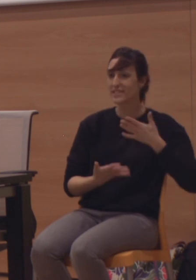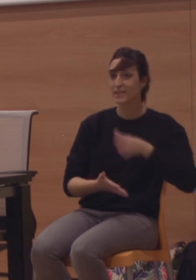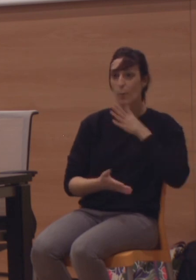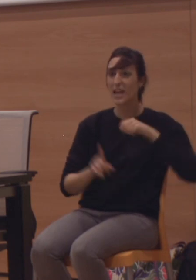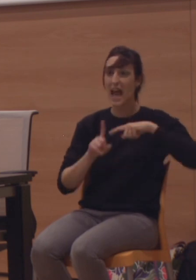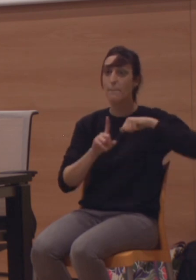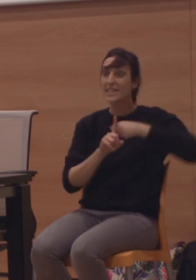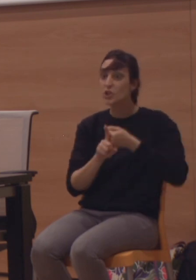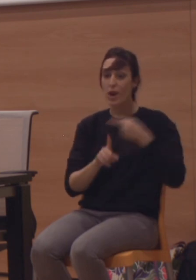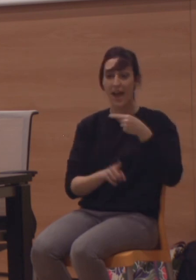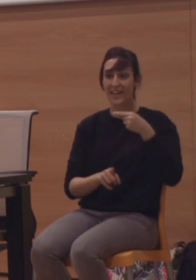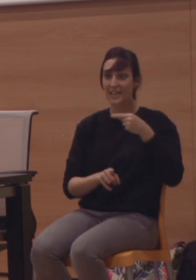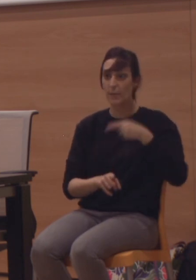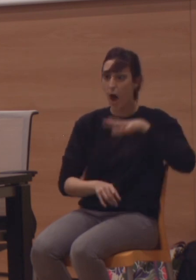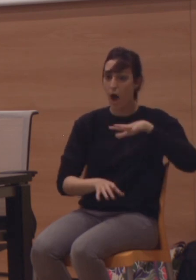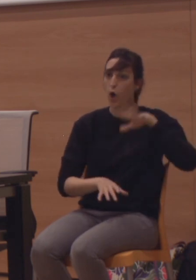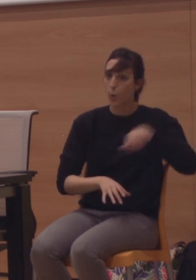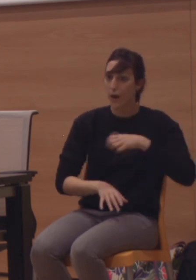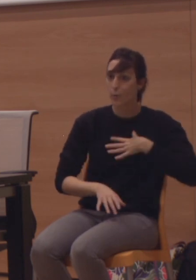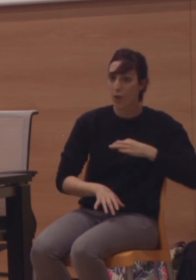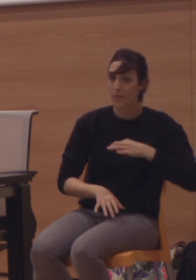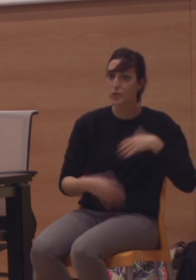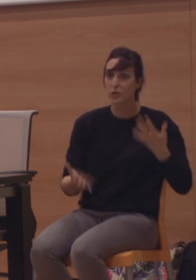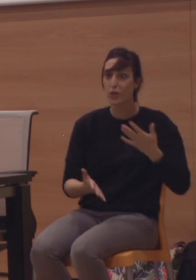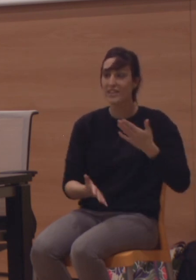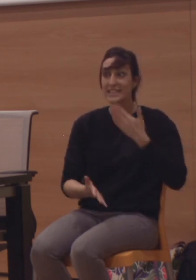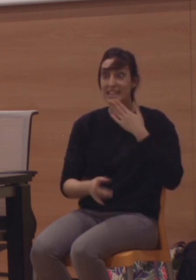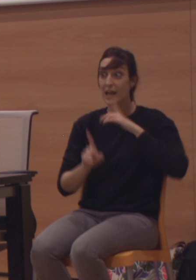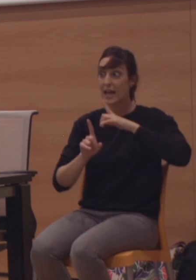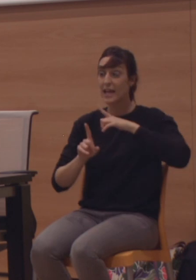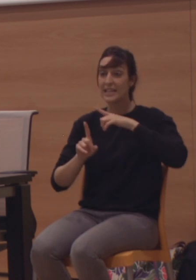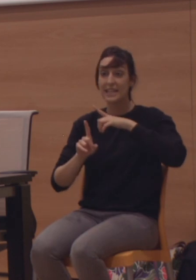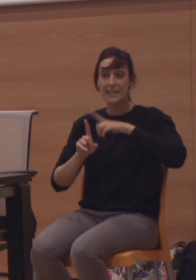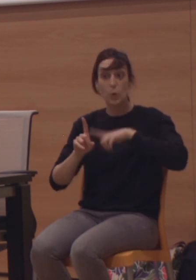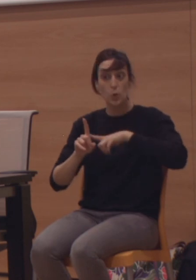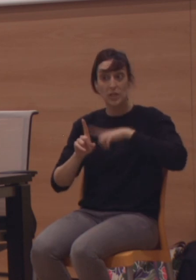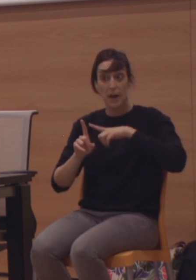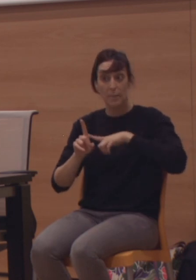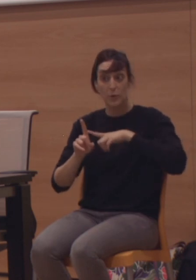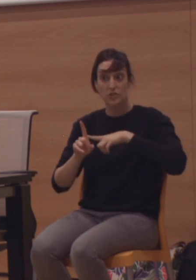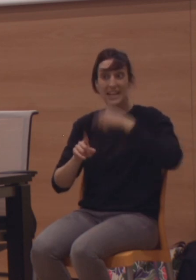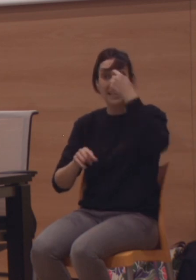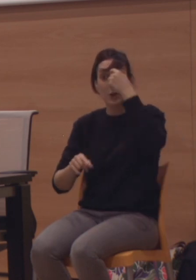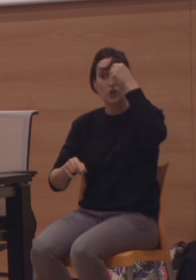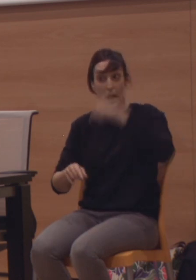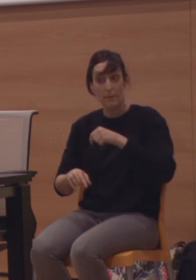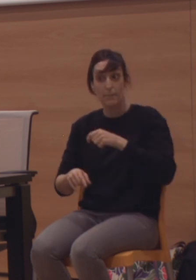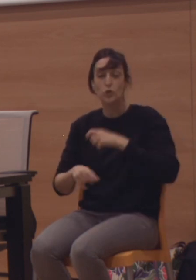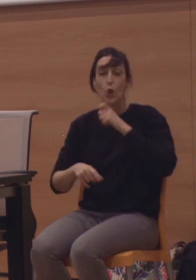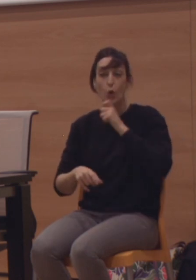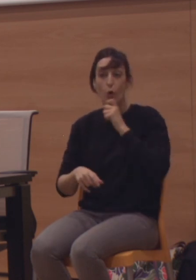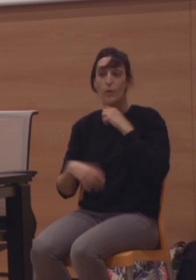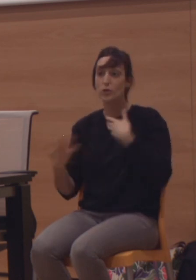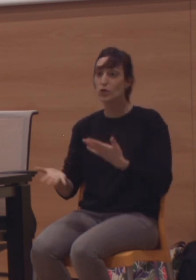la tenemos ya a nuestro alcance y saber utilizarla para nosotros es una herramienta fundamental. Tanto para